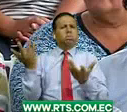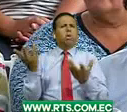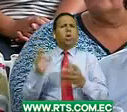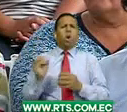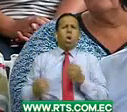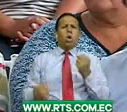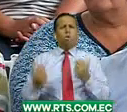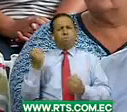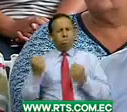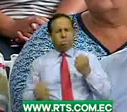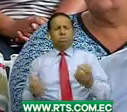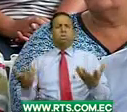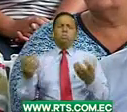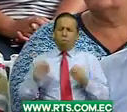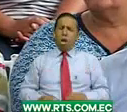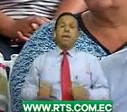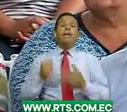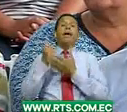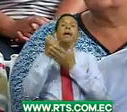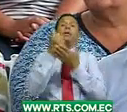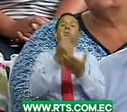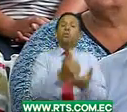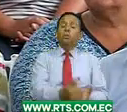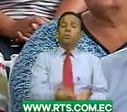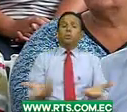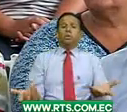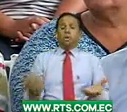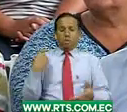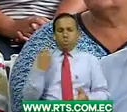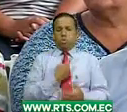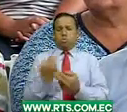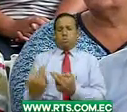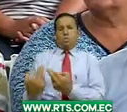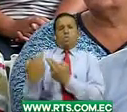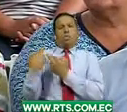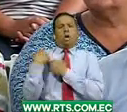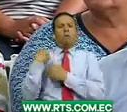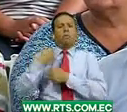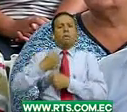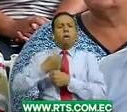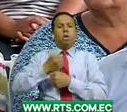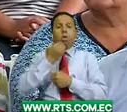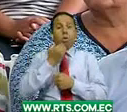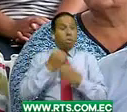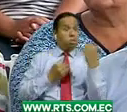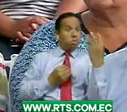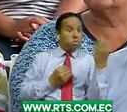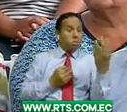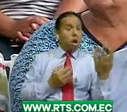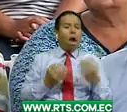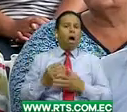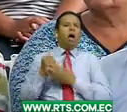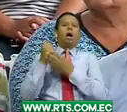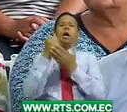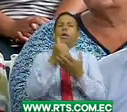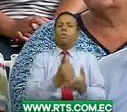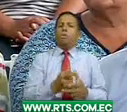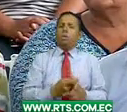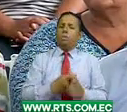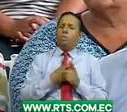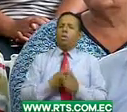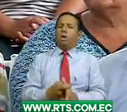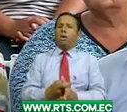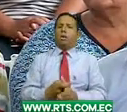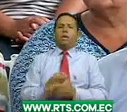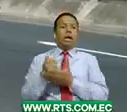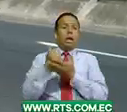pero sobre todo podemos cumplir con nuestro trabajo, que es articular una emergencia de mejor manera, pero sobre todo